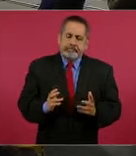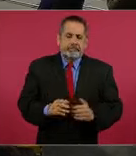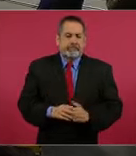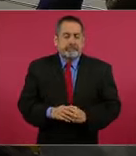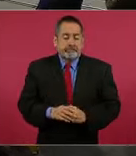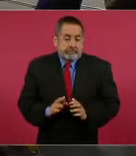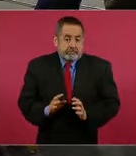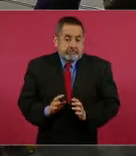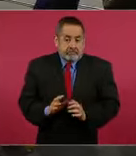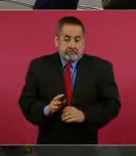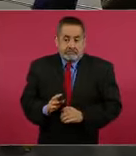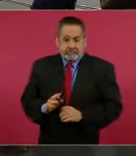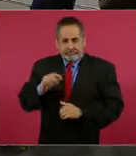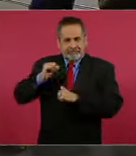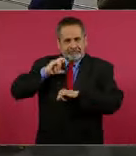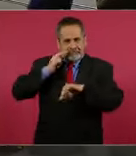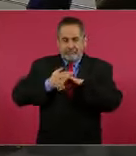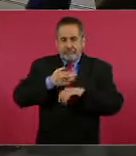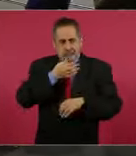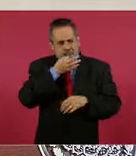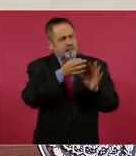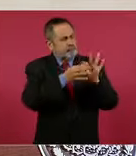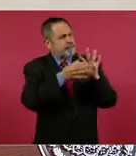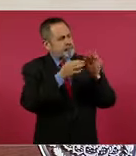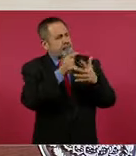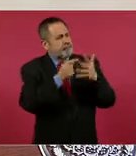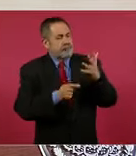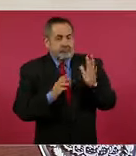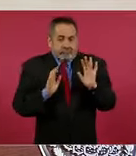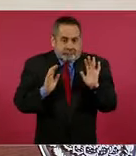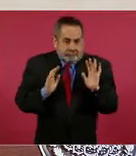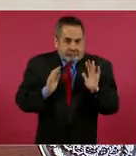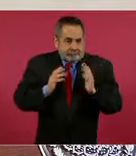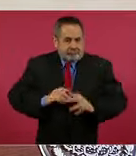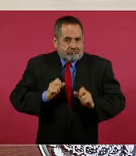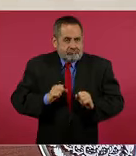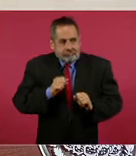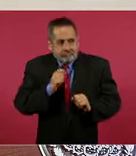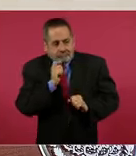¿Quién sabe qué les esté diciendo?